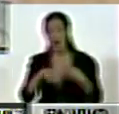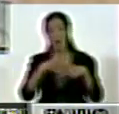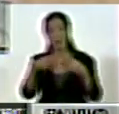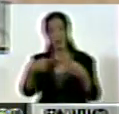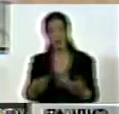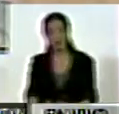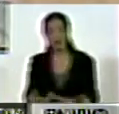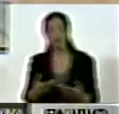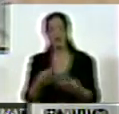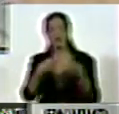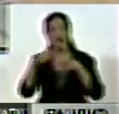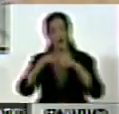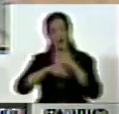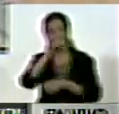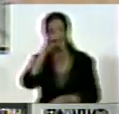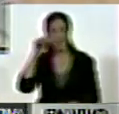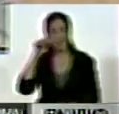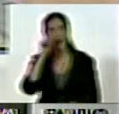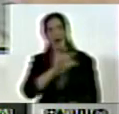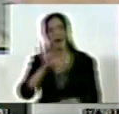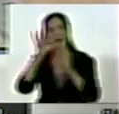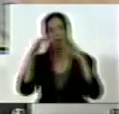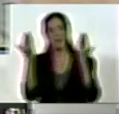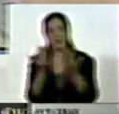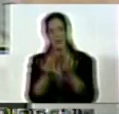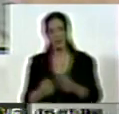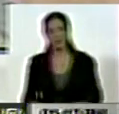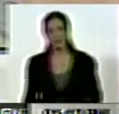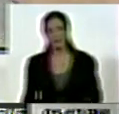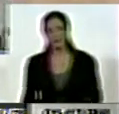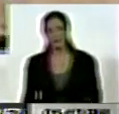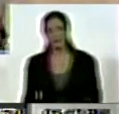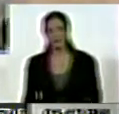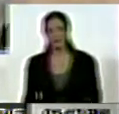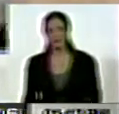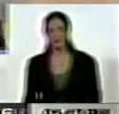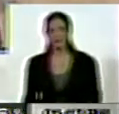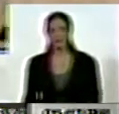producción y el tráfico de drogas ilícitas en el mundo entero.